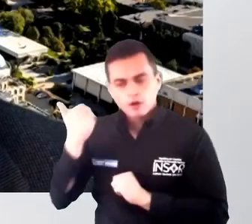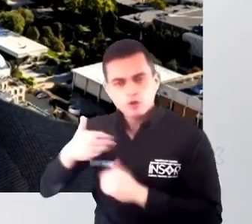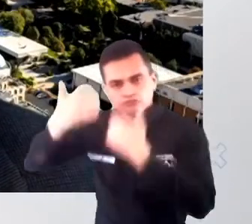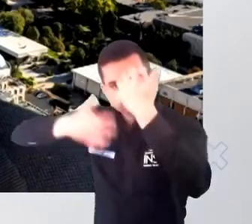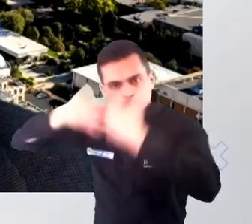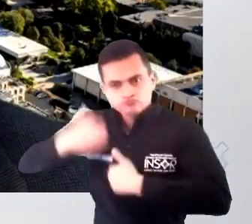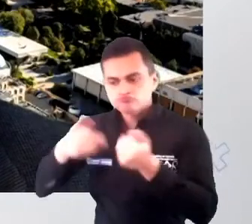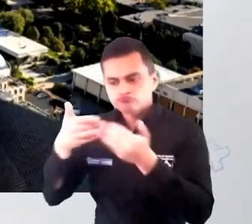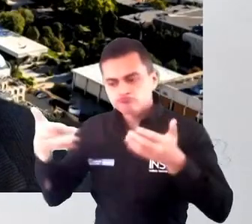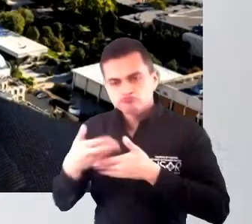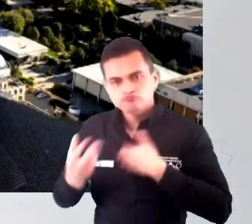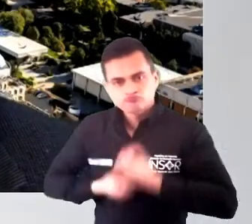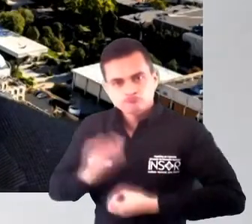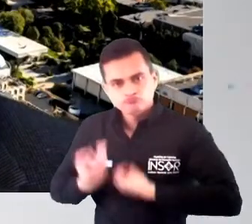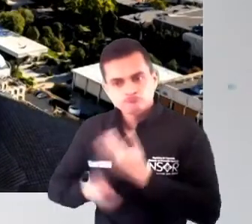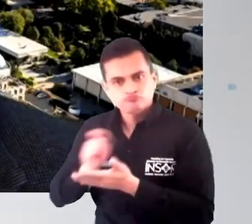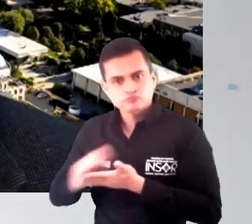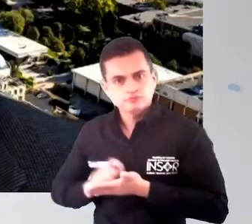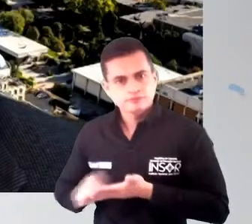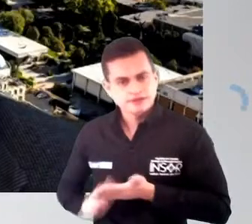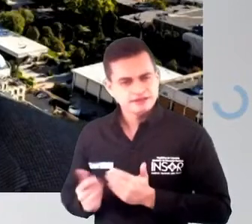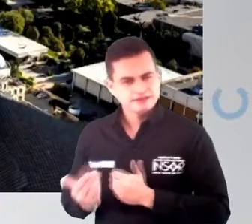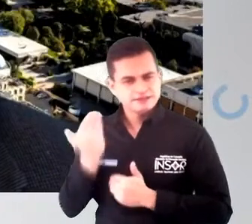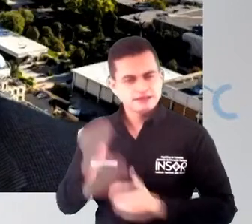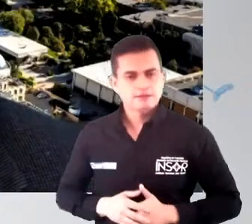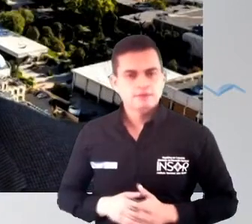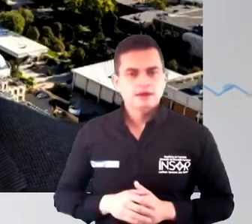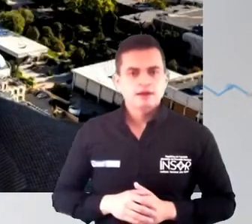hacemos frecuentemente es porque